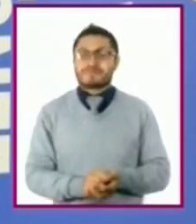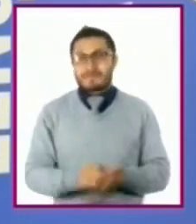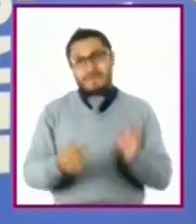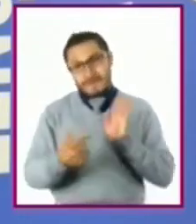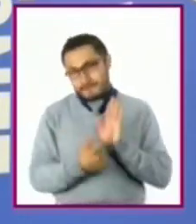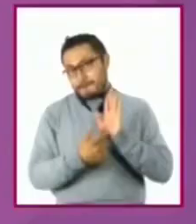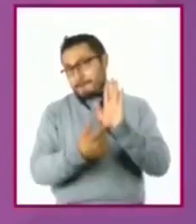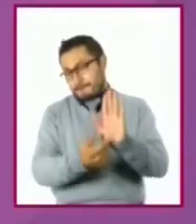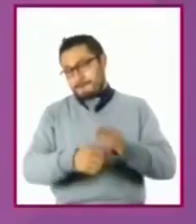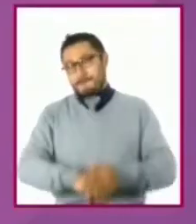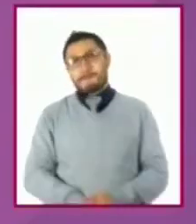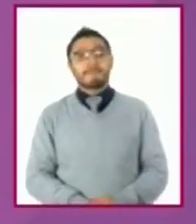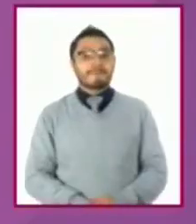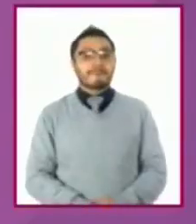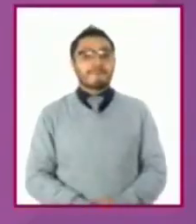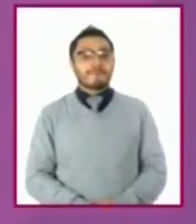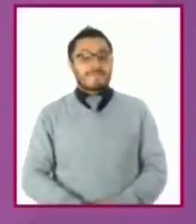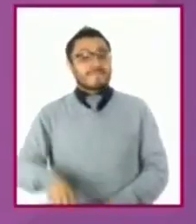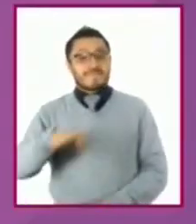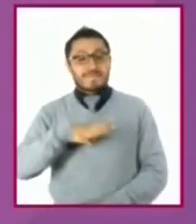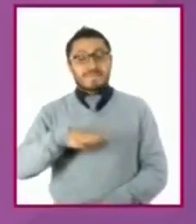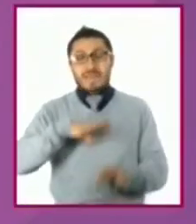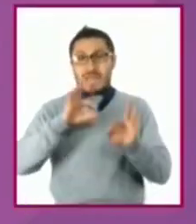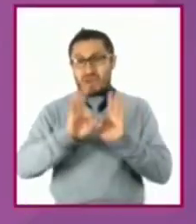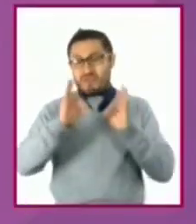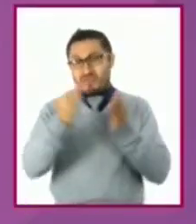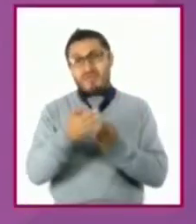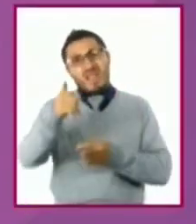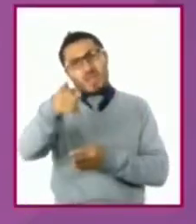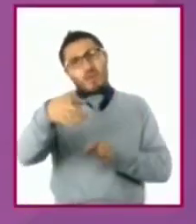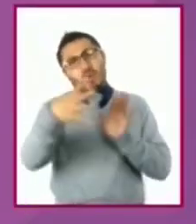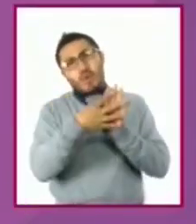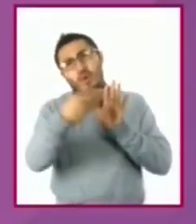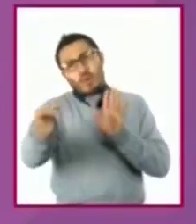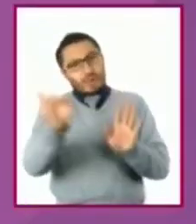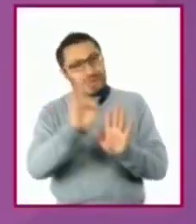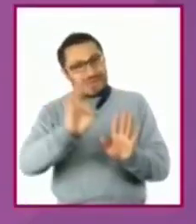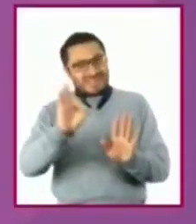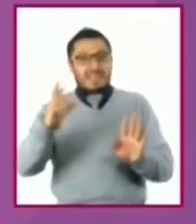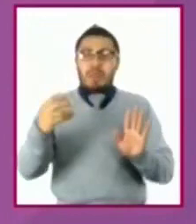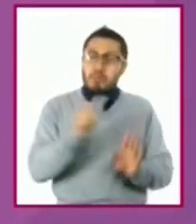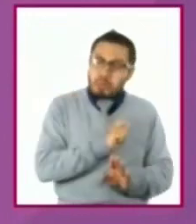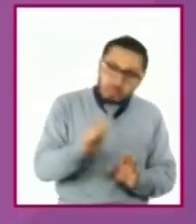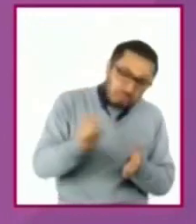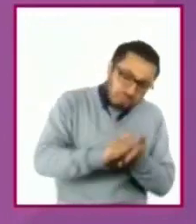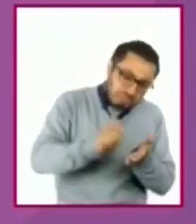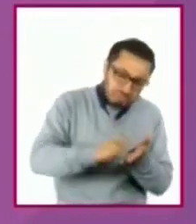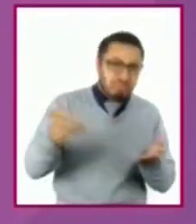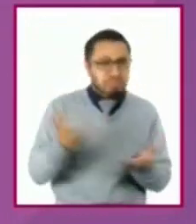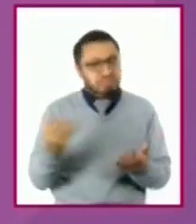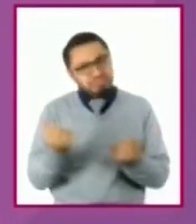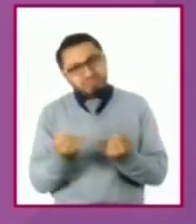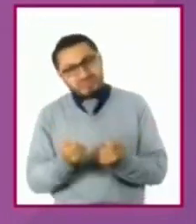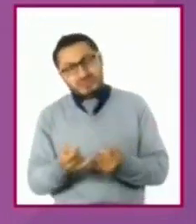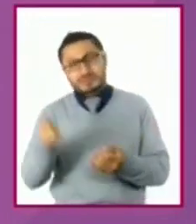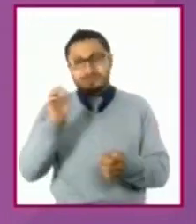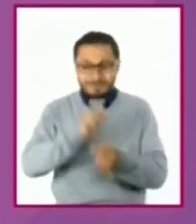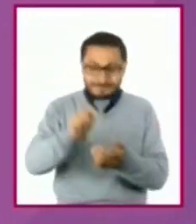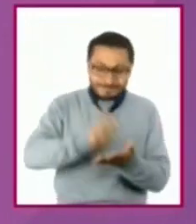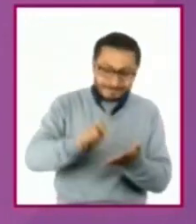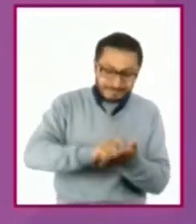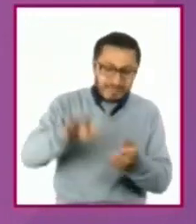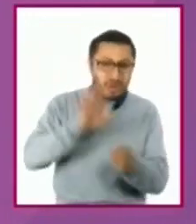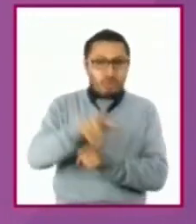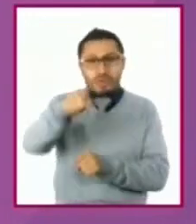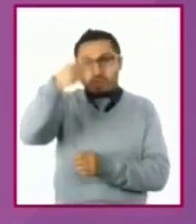Veamos su formato. Aquí vemos la forma en que se pueden realizar las fichas de información. Anoten los aspectos relevantes en su